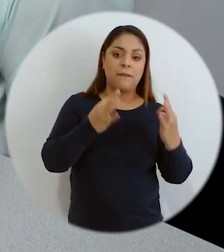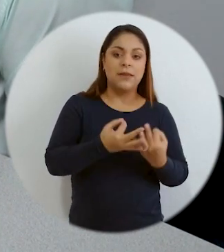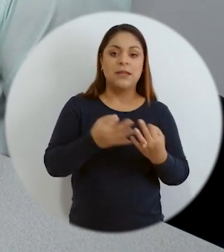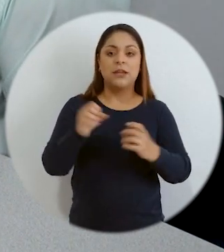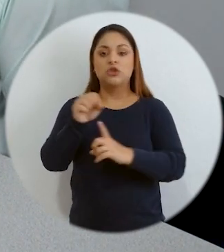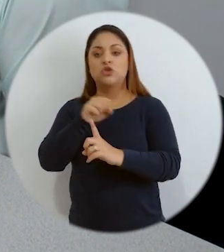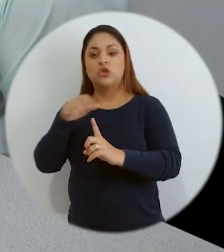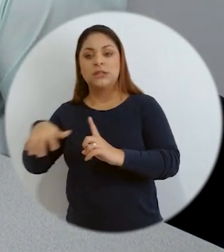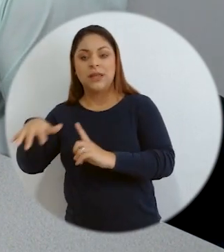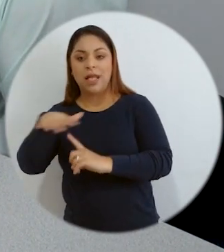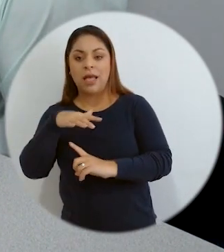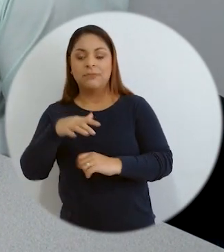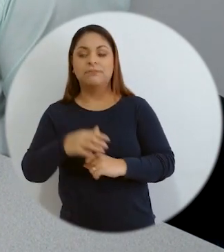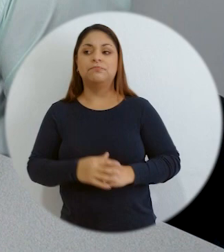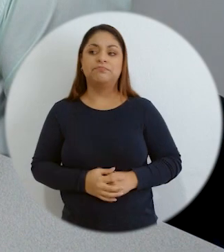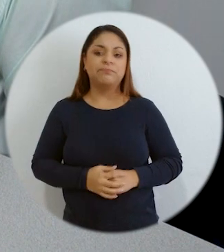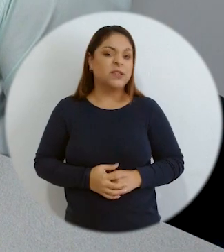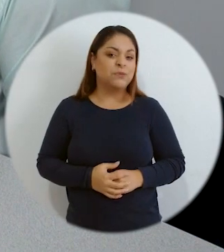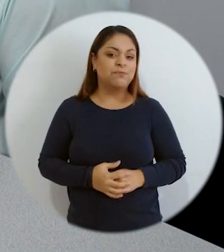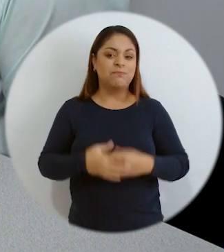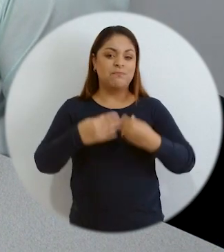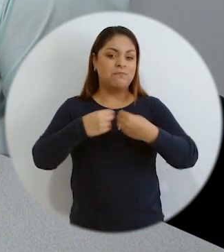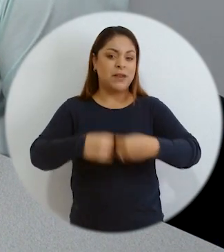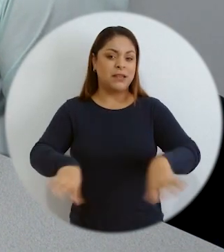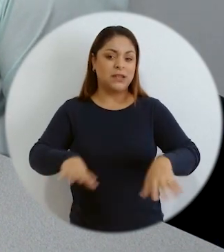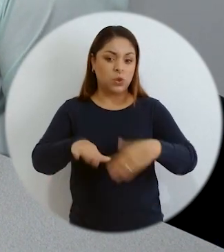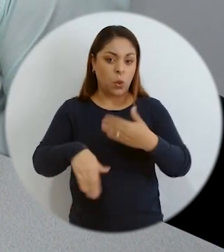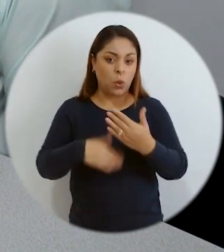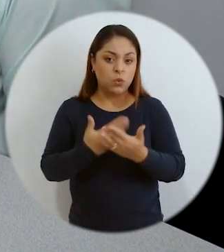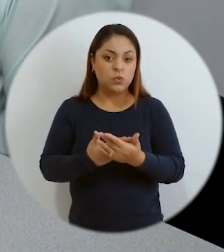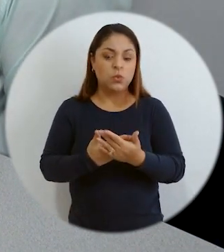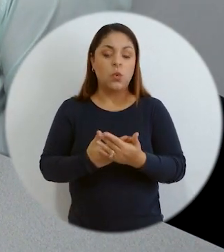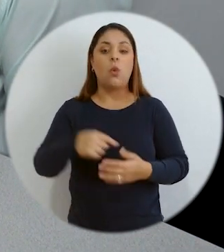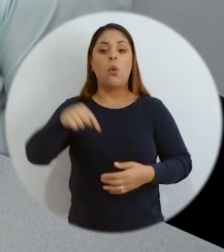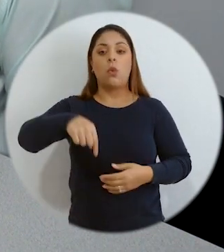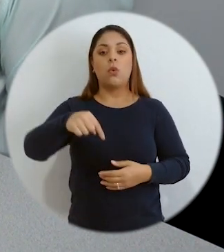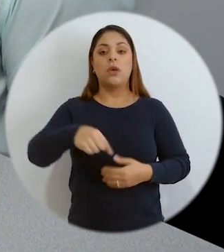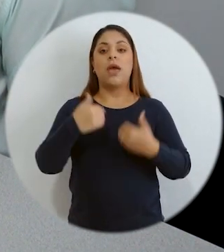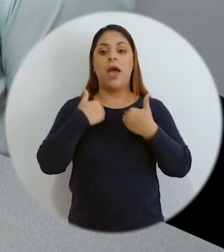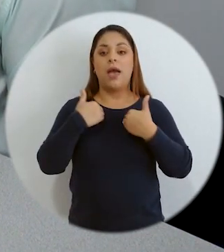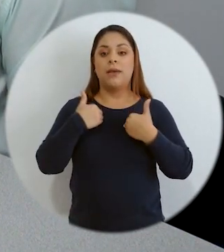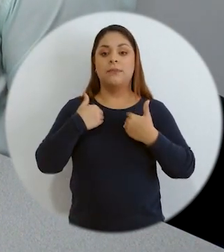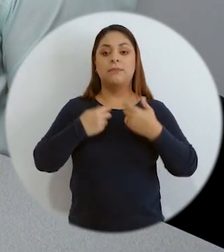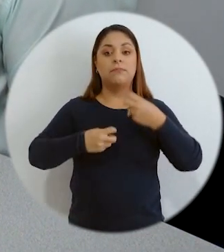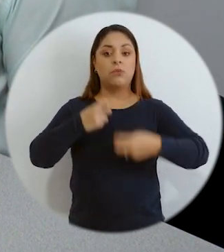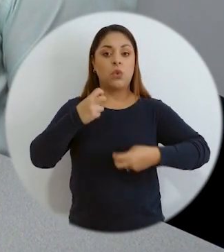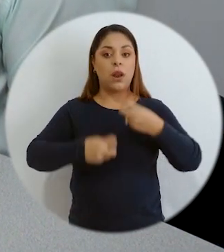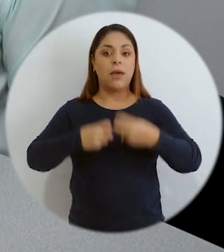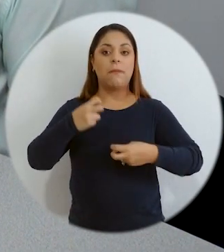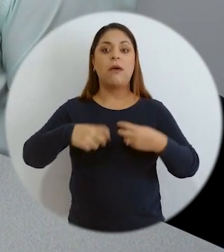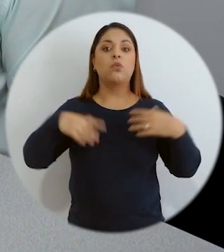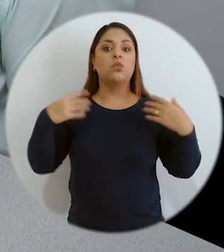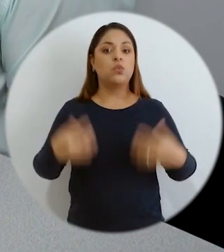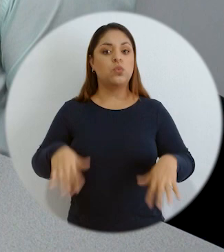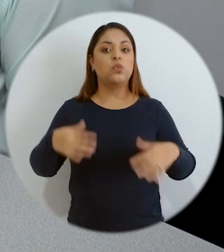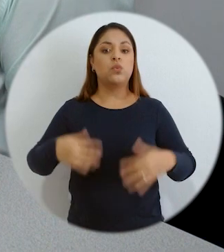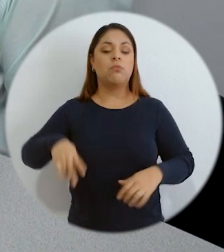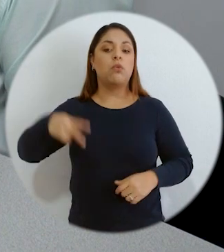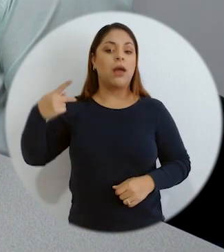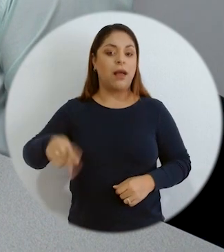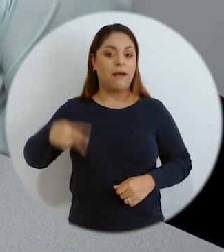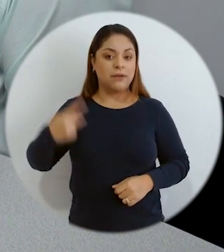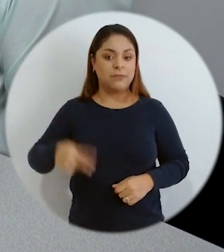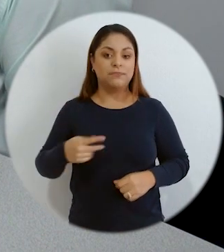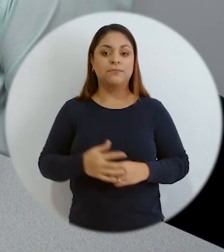sus familias, para la sociedad, entonces perdemos todos en realidad, ¿verdad? Y hoy tenemos un problema muy grave, porque